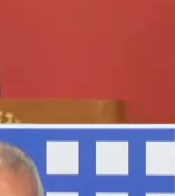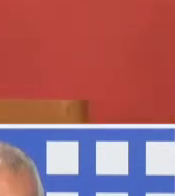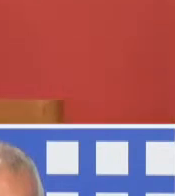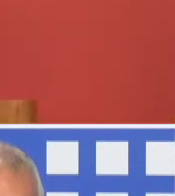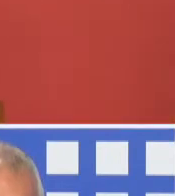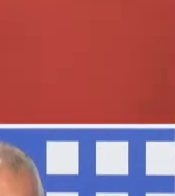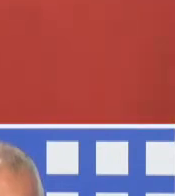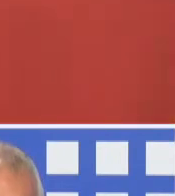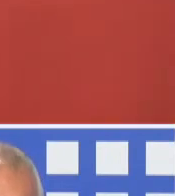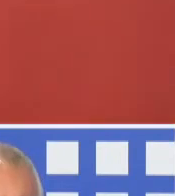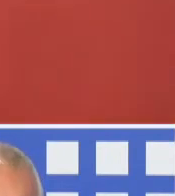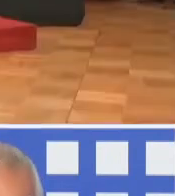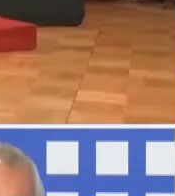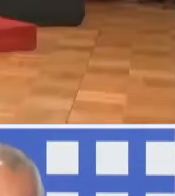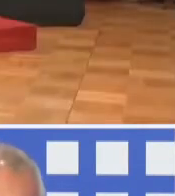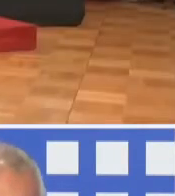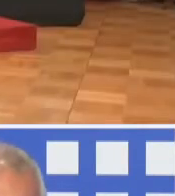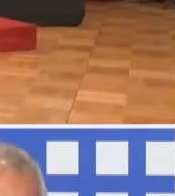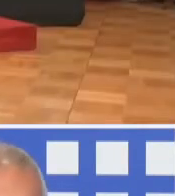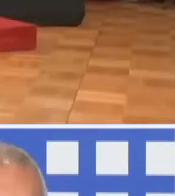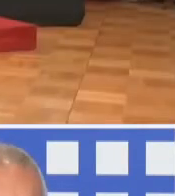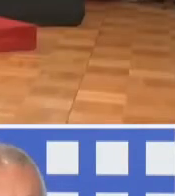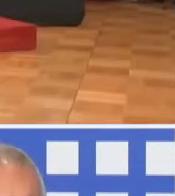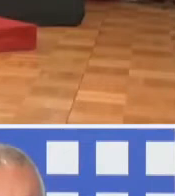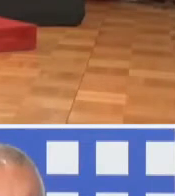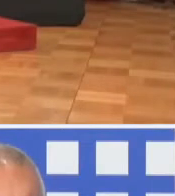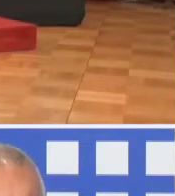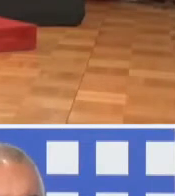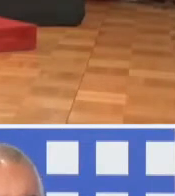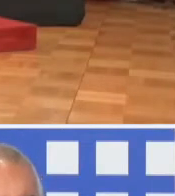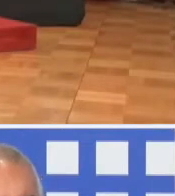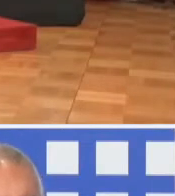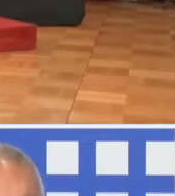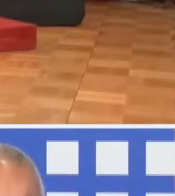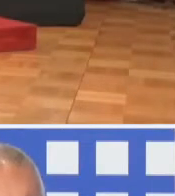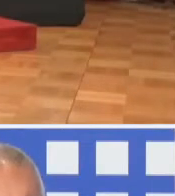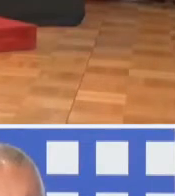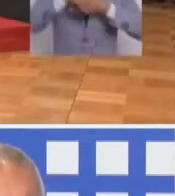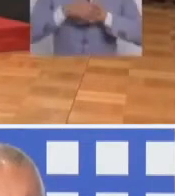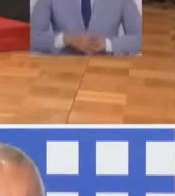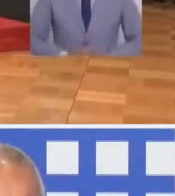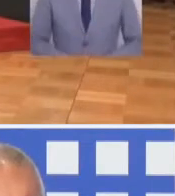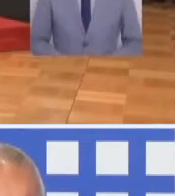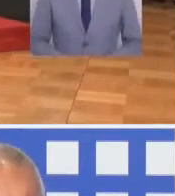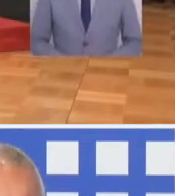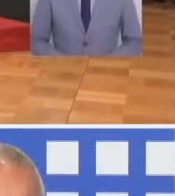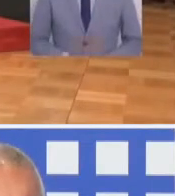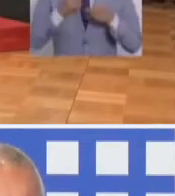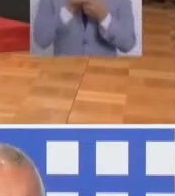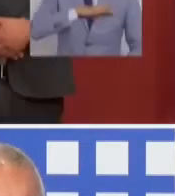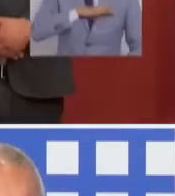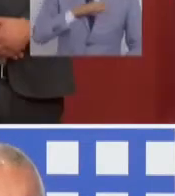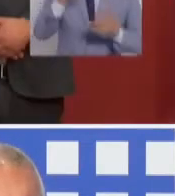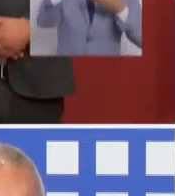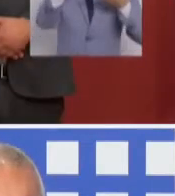Democracia Cristiana, no logró despegar y se ha mantenido la encuesta en torno a un 10 o un 15%. El día lunes hubo un debate que le